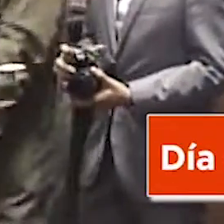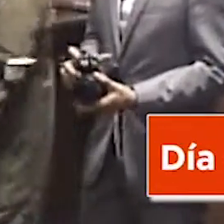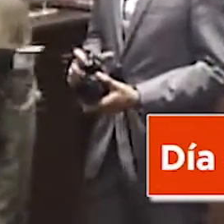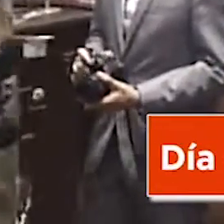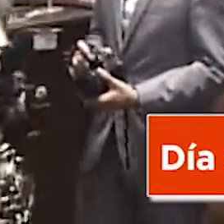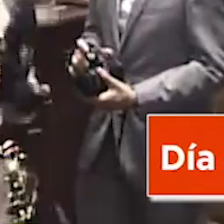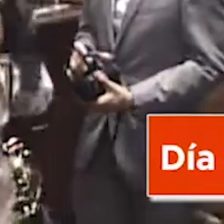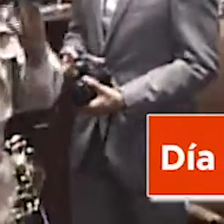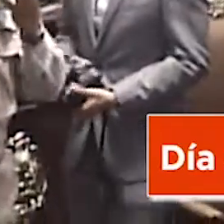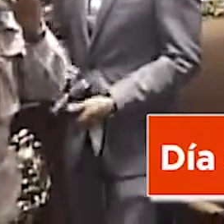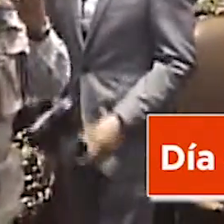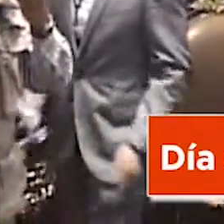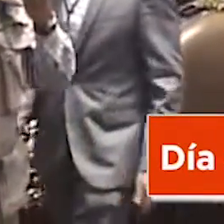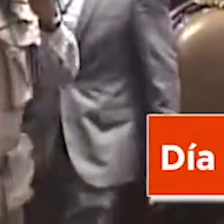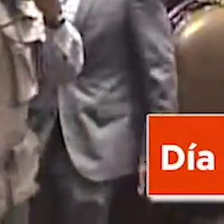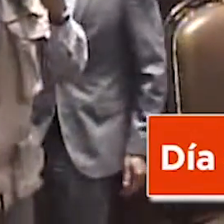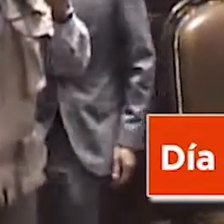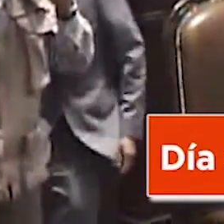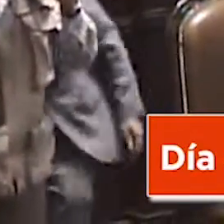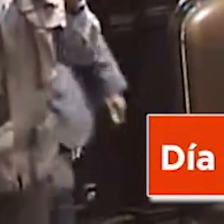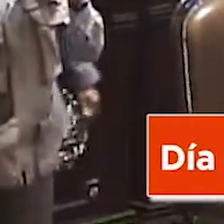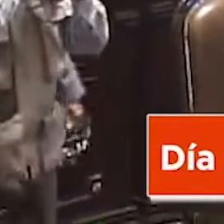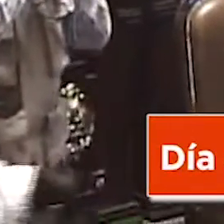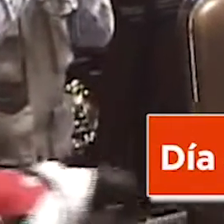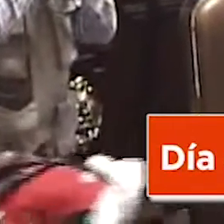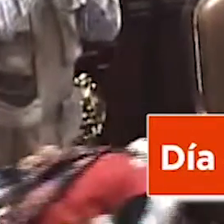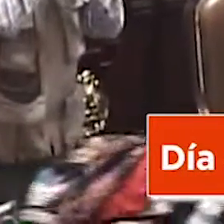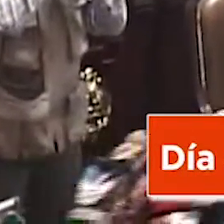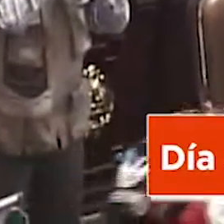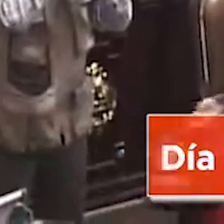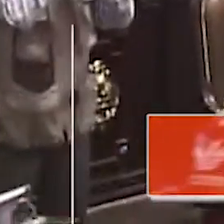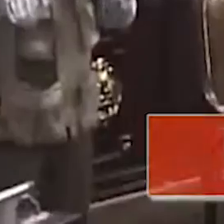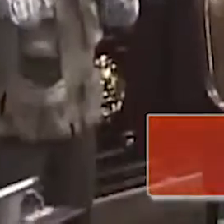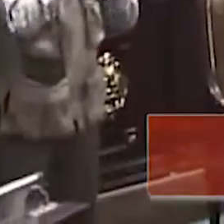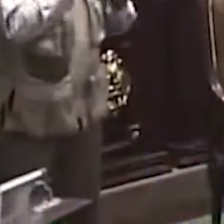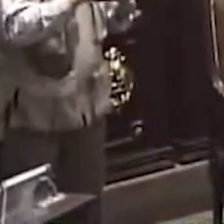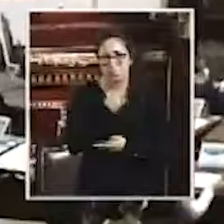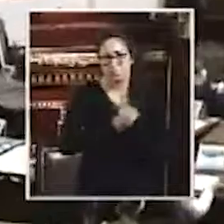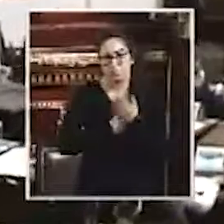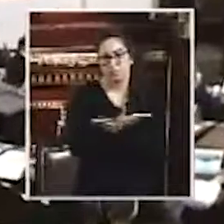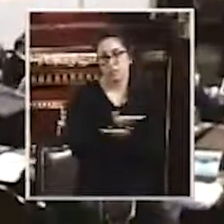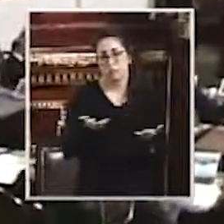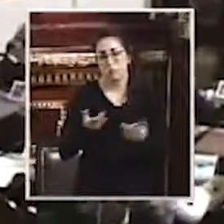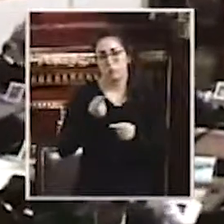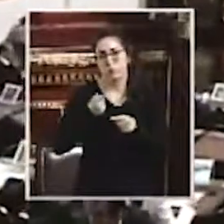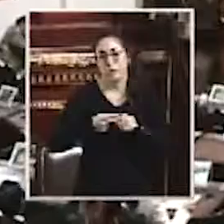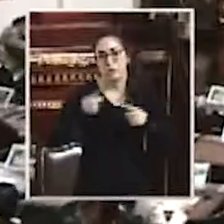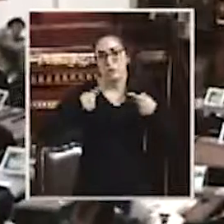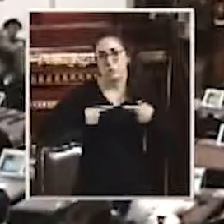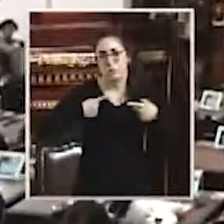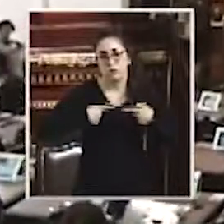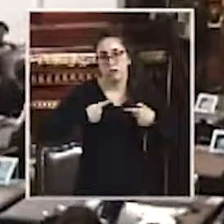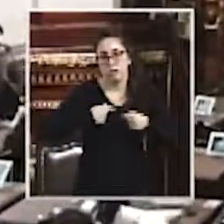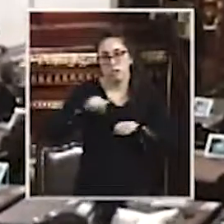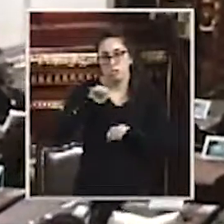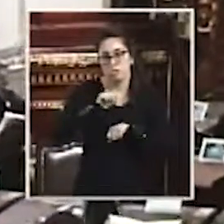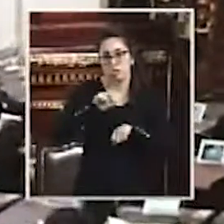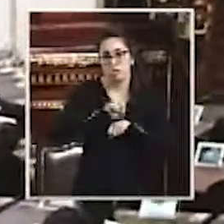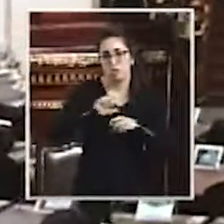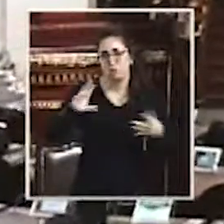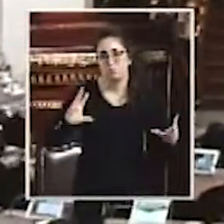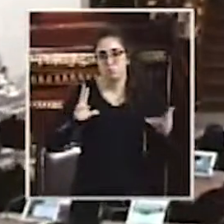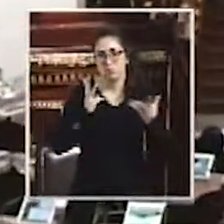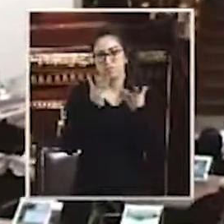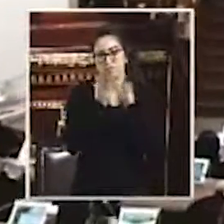Congreso Capitalino una iniciativa con proyecto de decreto para declarar al 19 de septiembre como el Día de Construir Comunidad en la Ciudad de México.